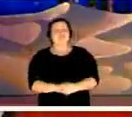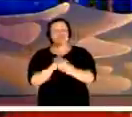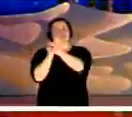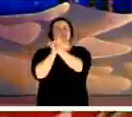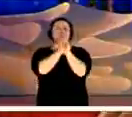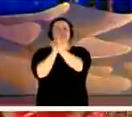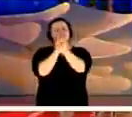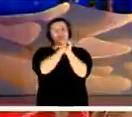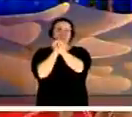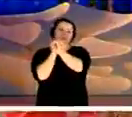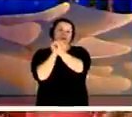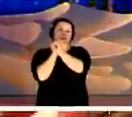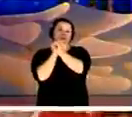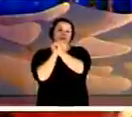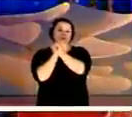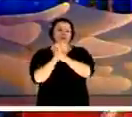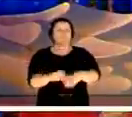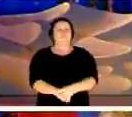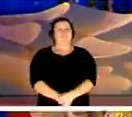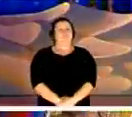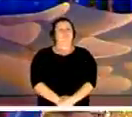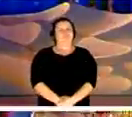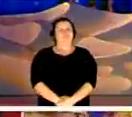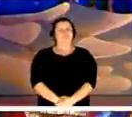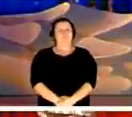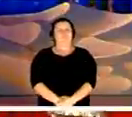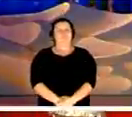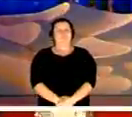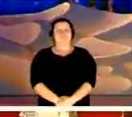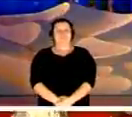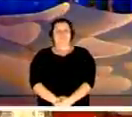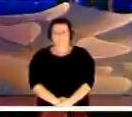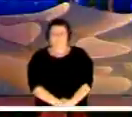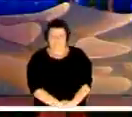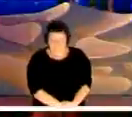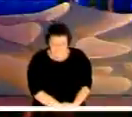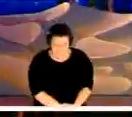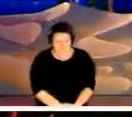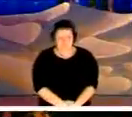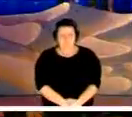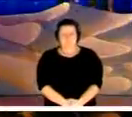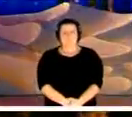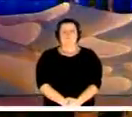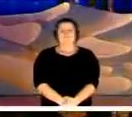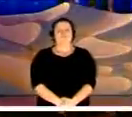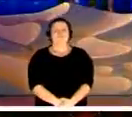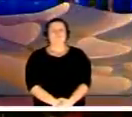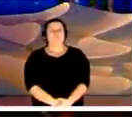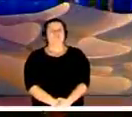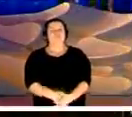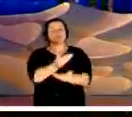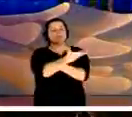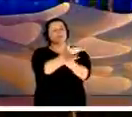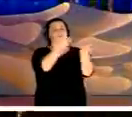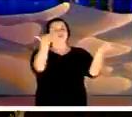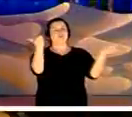Legañosos a punto de abrir su primera canción en esta noche, en esta segunda fase del carnaval. Con todos ustedes, el